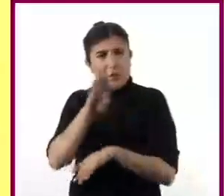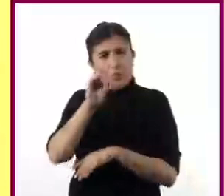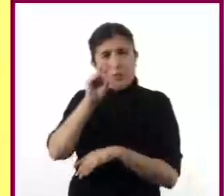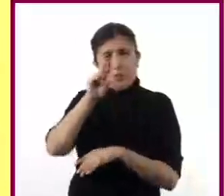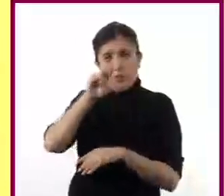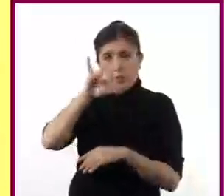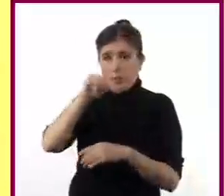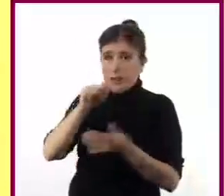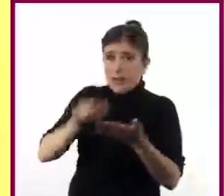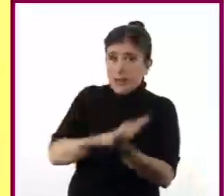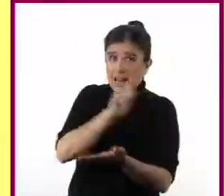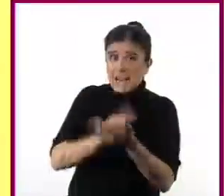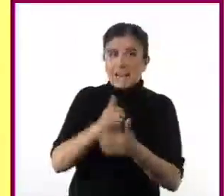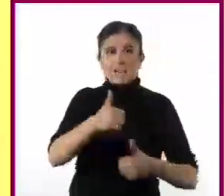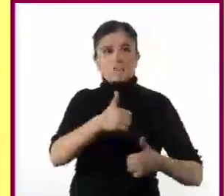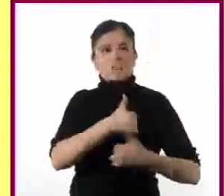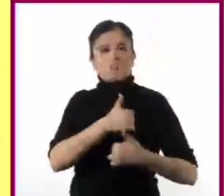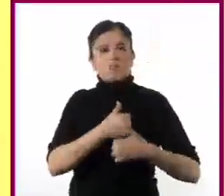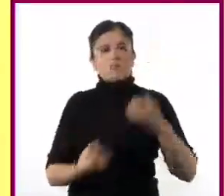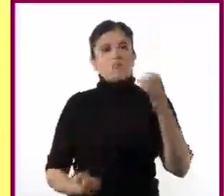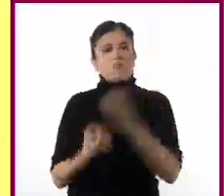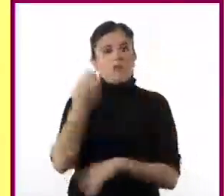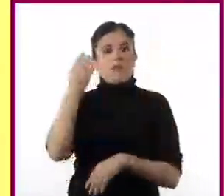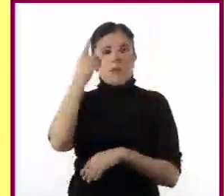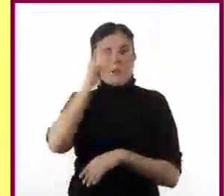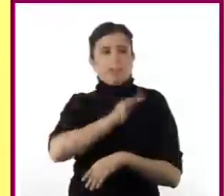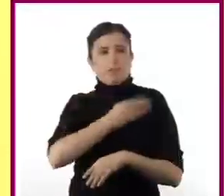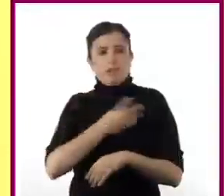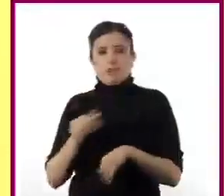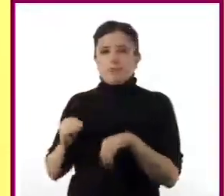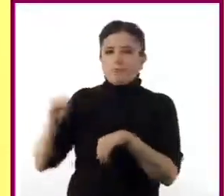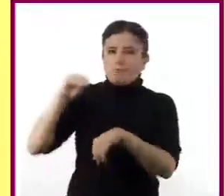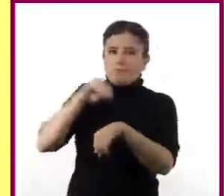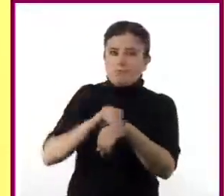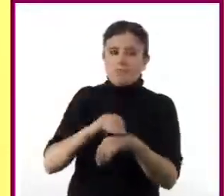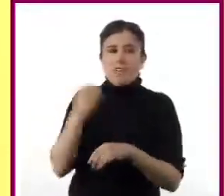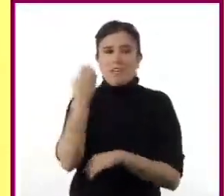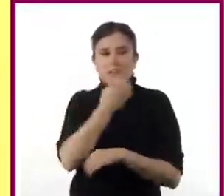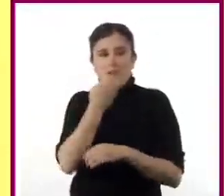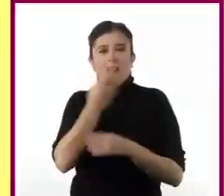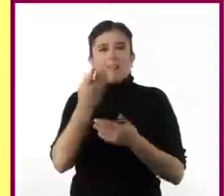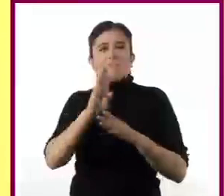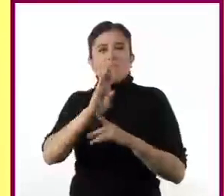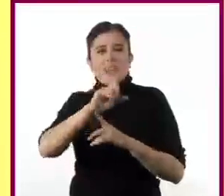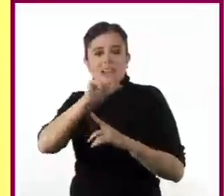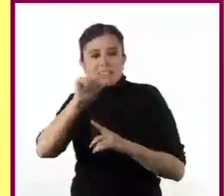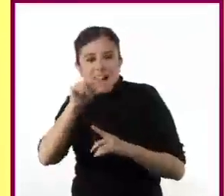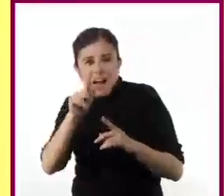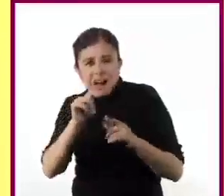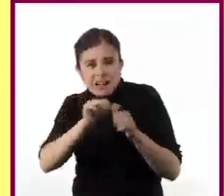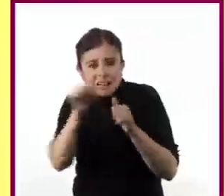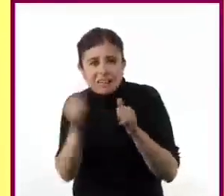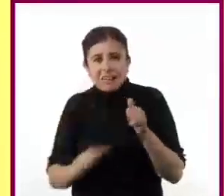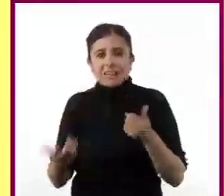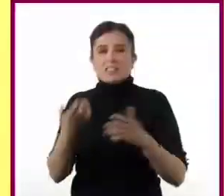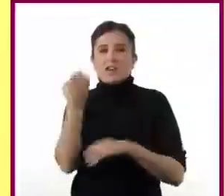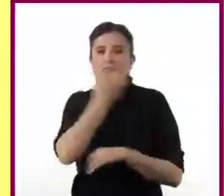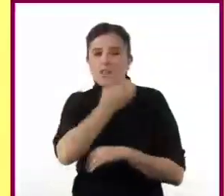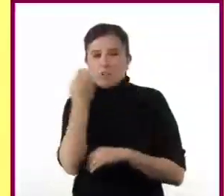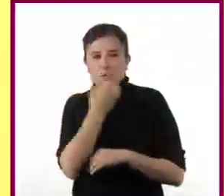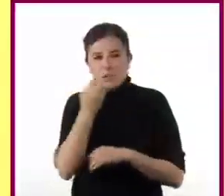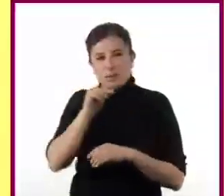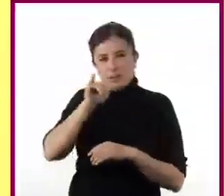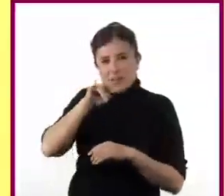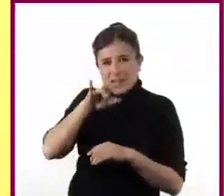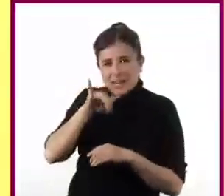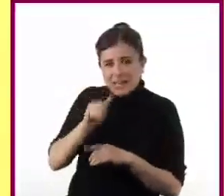la creación de un ejército en Nueva España y la fundación de academias como la de Bellas Artes, el Colegio de Minería y la